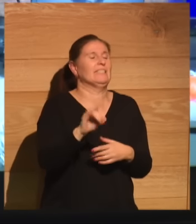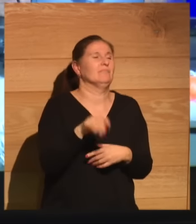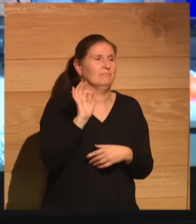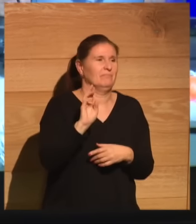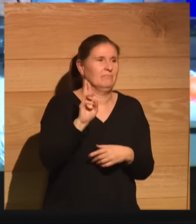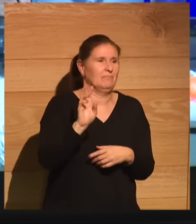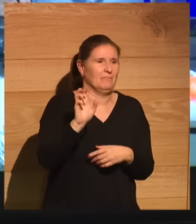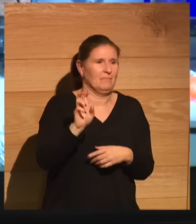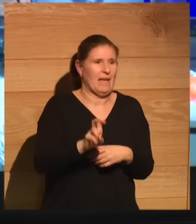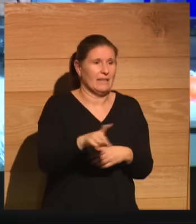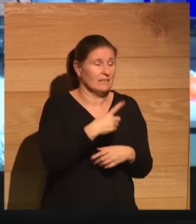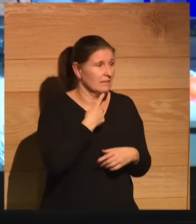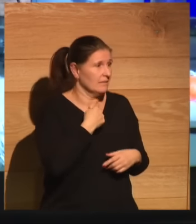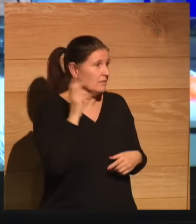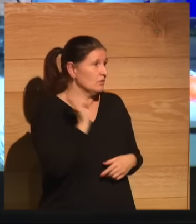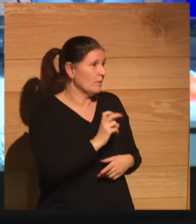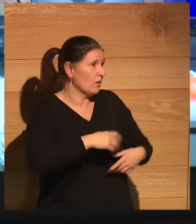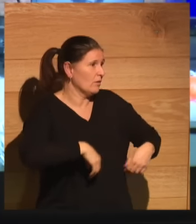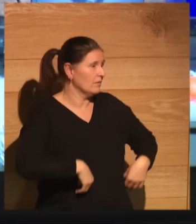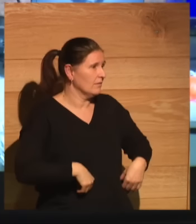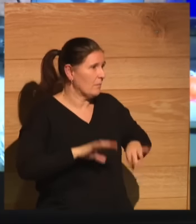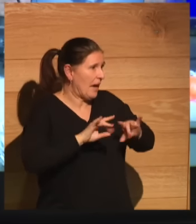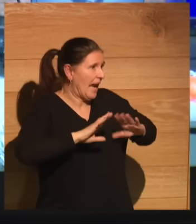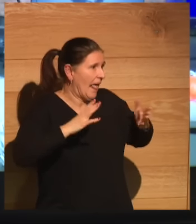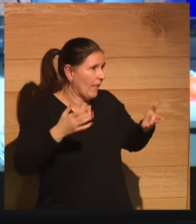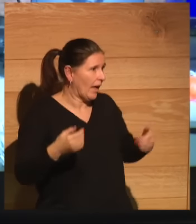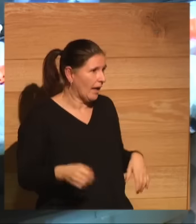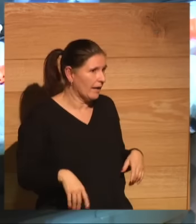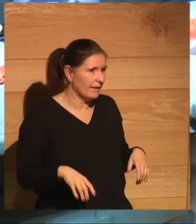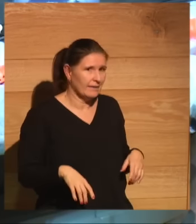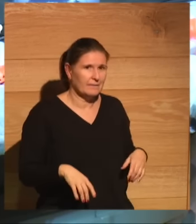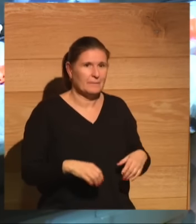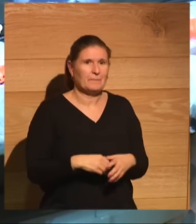Que vengo para nada. Vengo para nada.